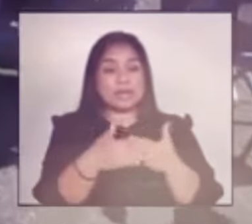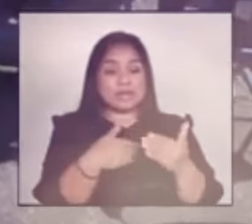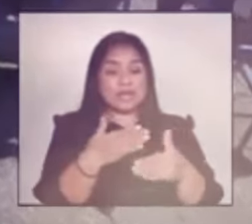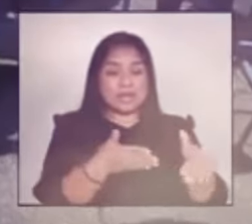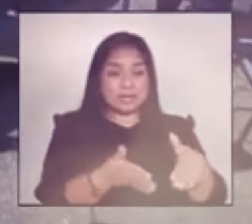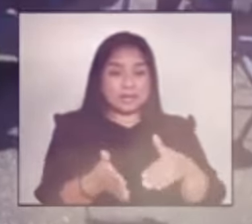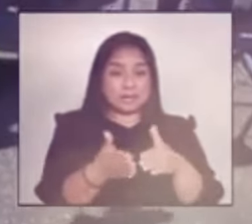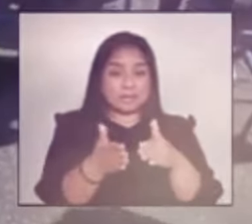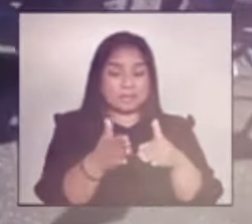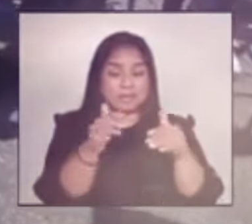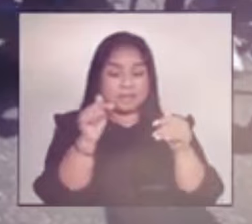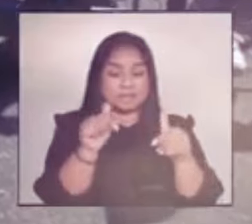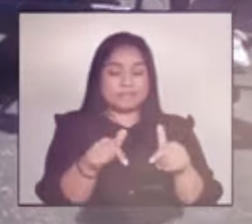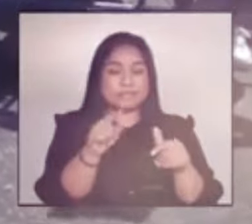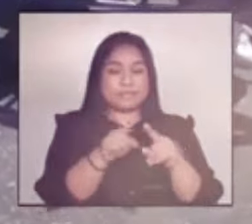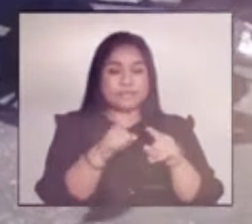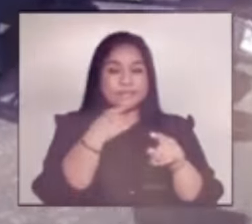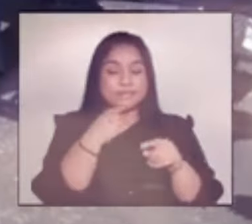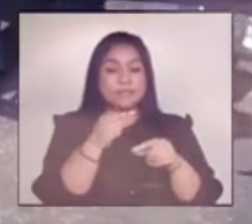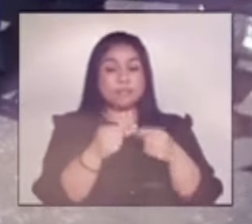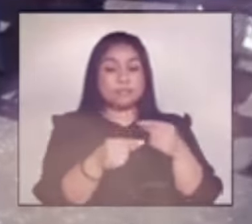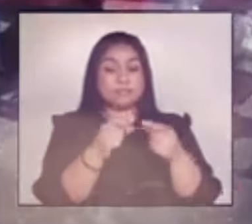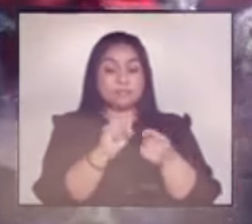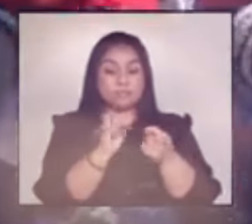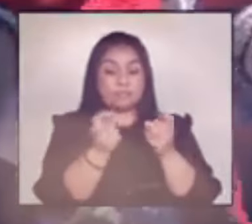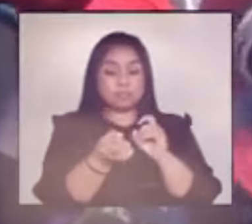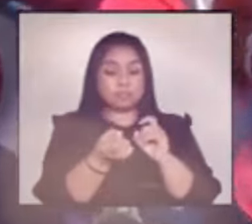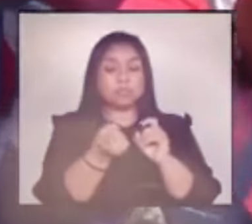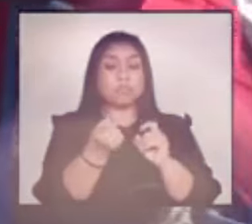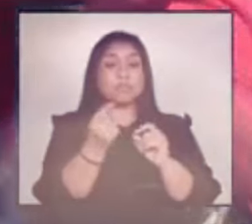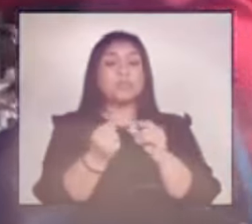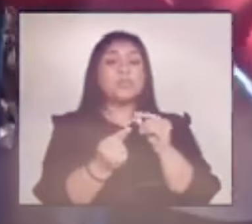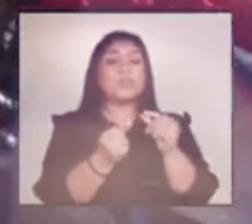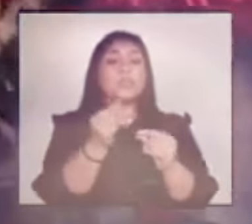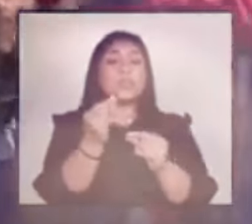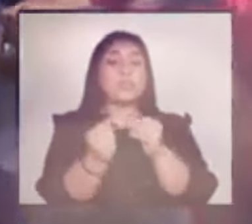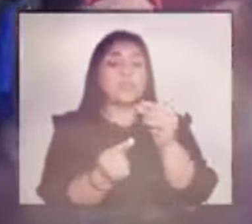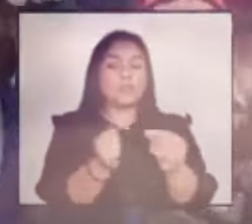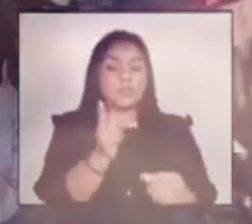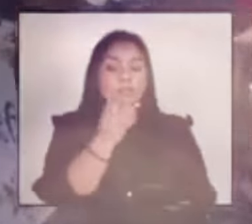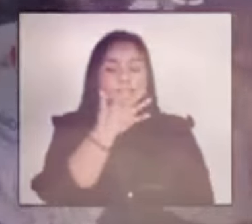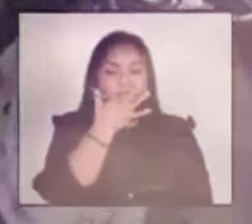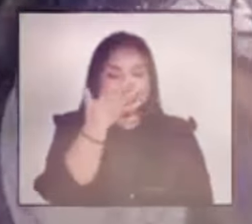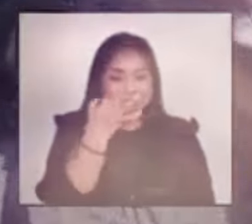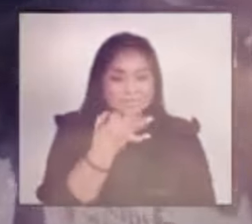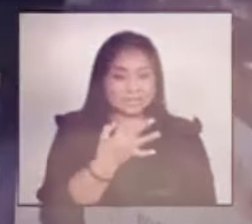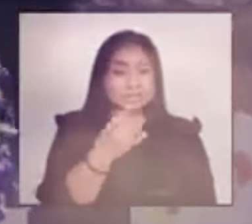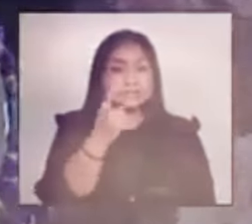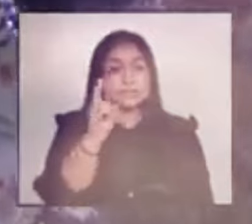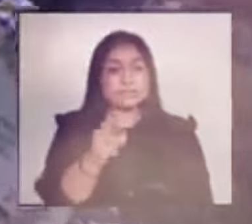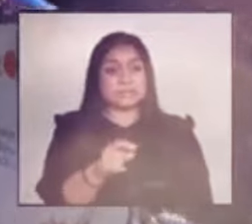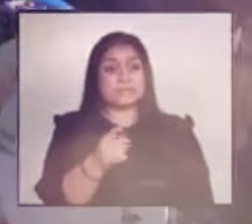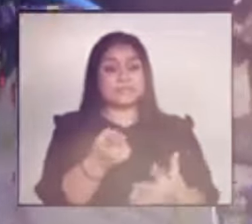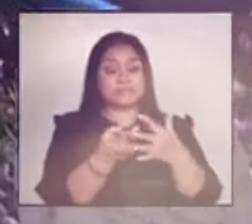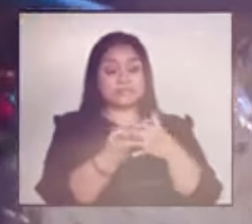cambio tiene que ser gradual, pero cierto. Tenemos que hacer nacer un